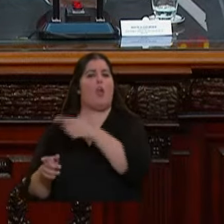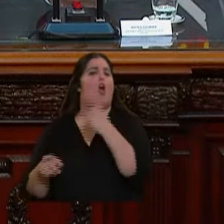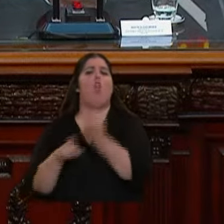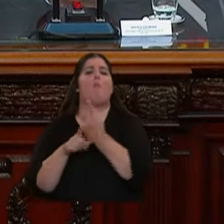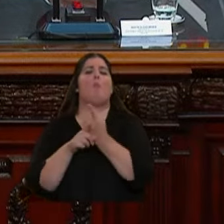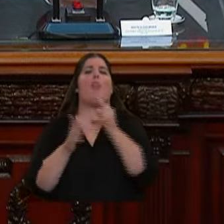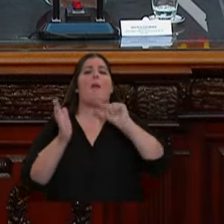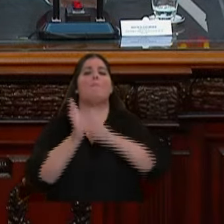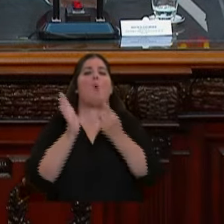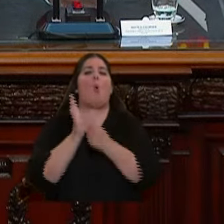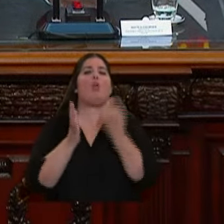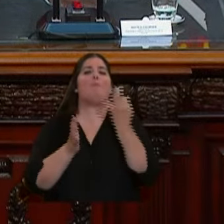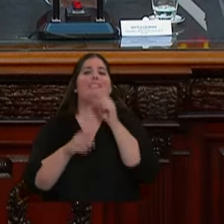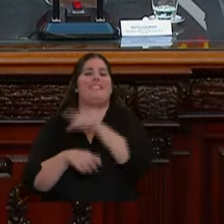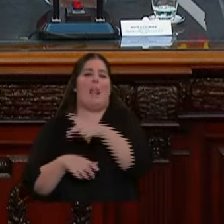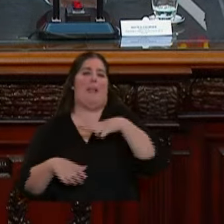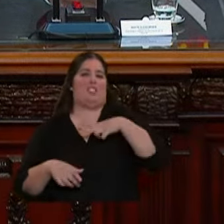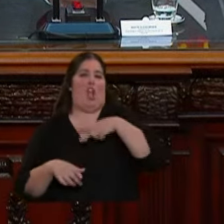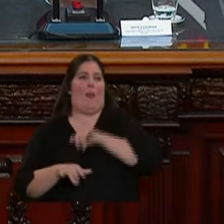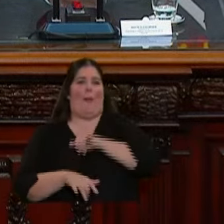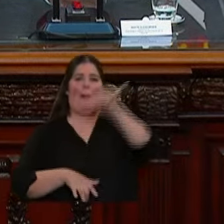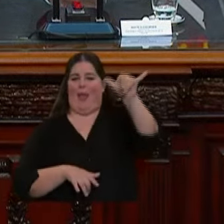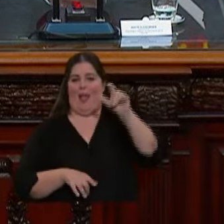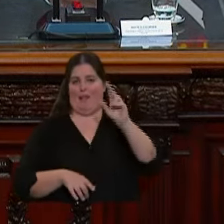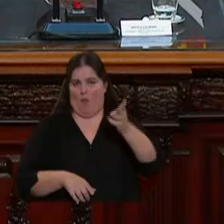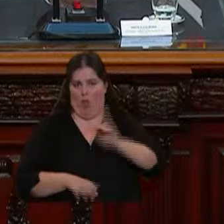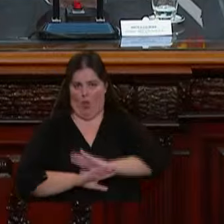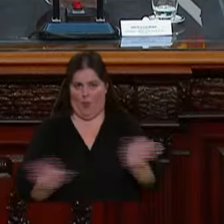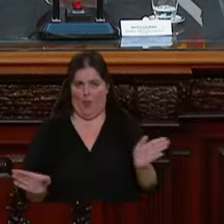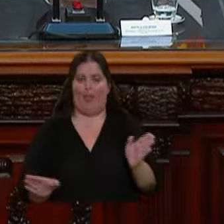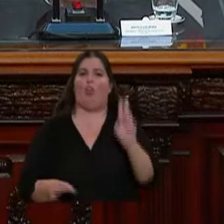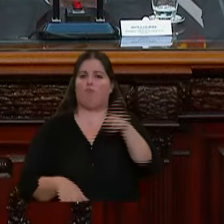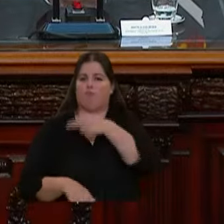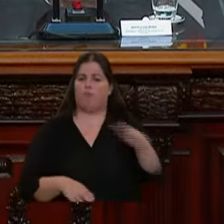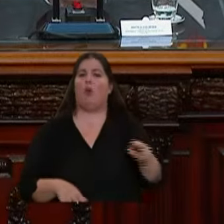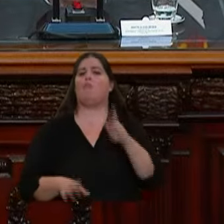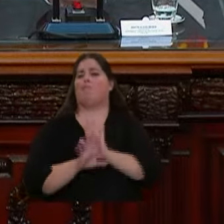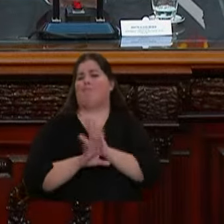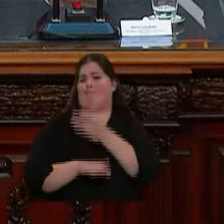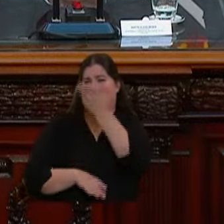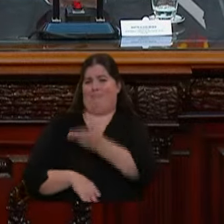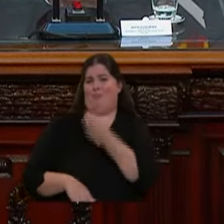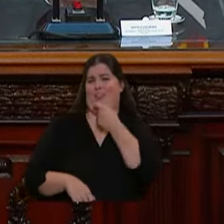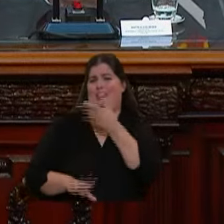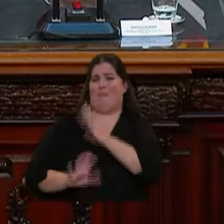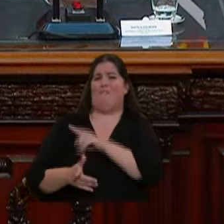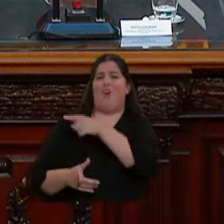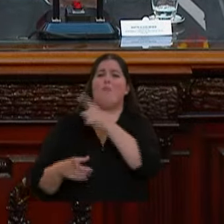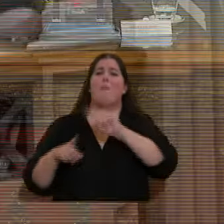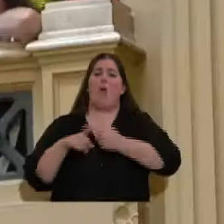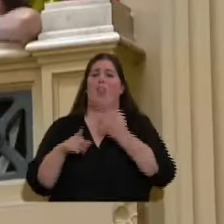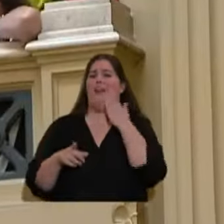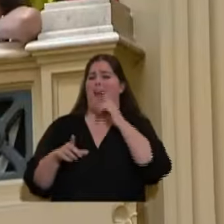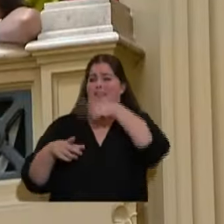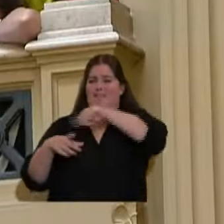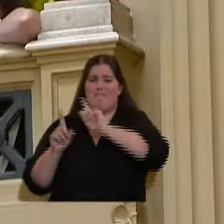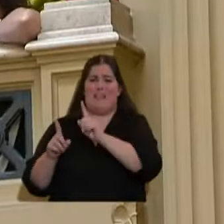para viajes personales, un privilegio sin sentido que grafica a la perfección el modelo de la casta.